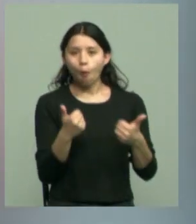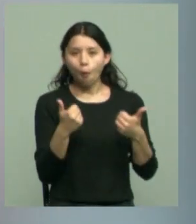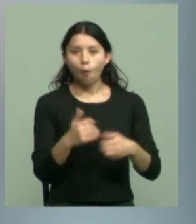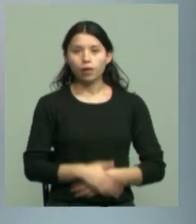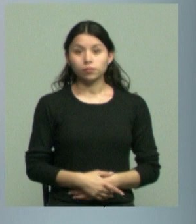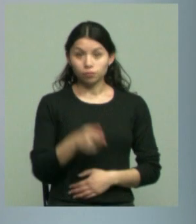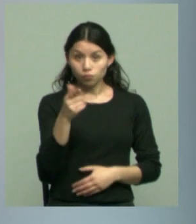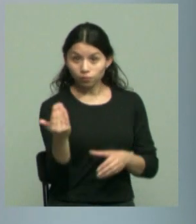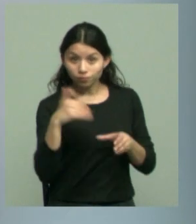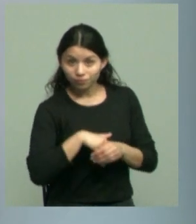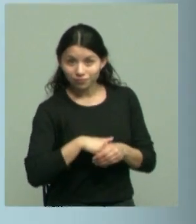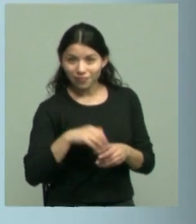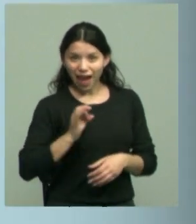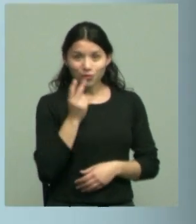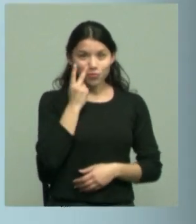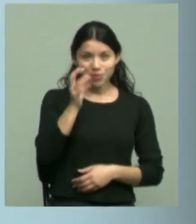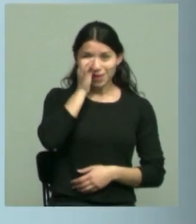te vas a sumar a este 2025?